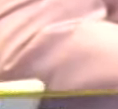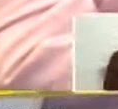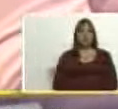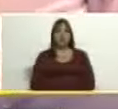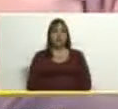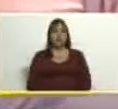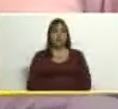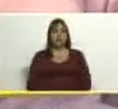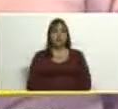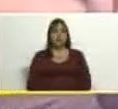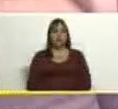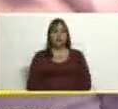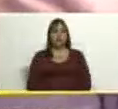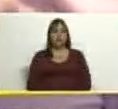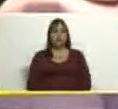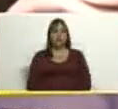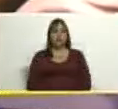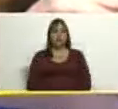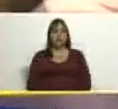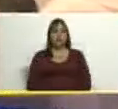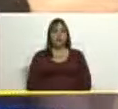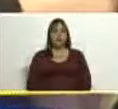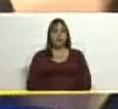¿ah? A la concreta.